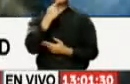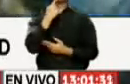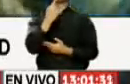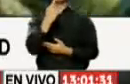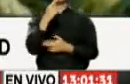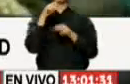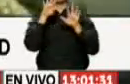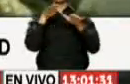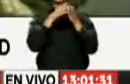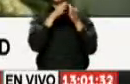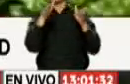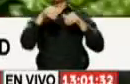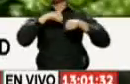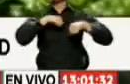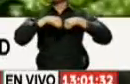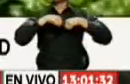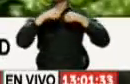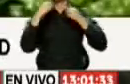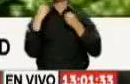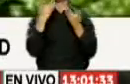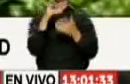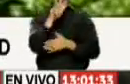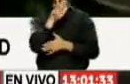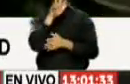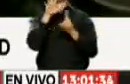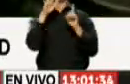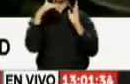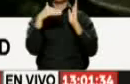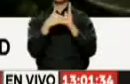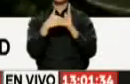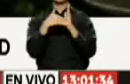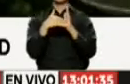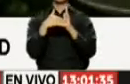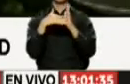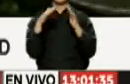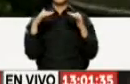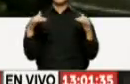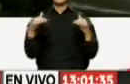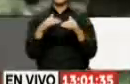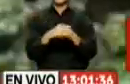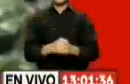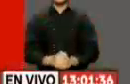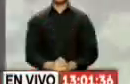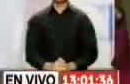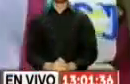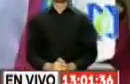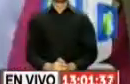que en 9 meses de gestión se entregaron 36 mil títulos de propiedad.